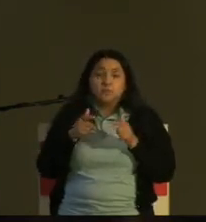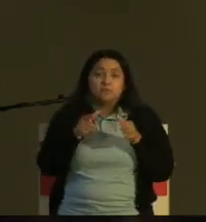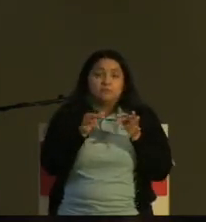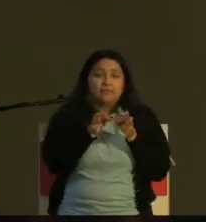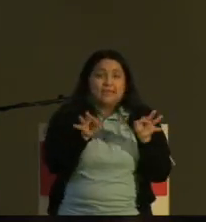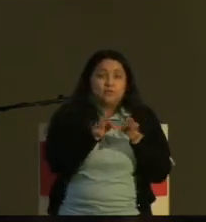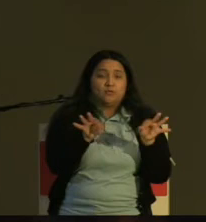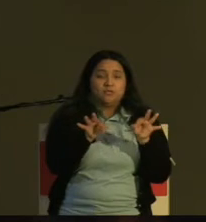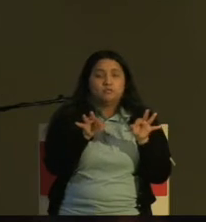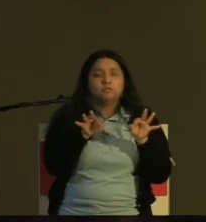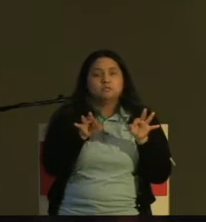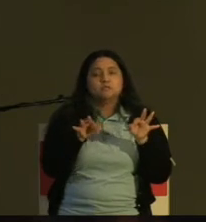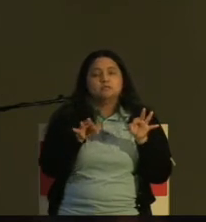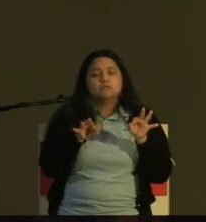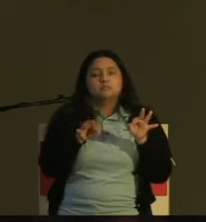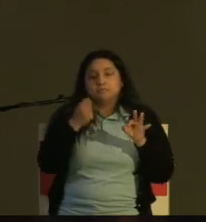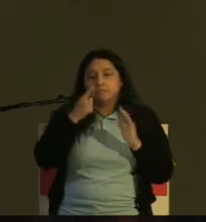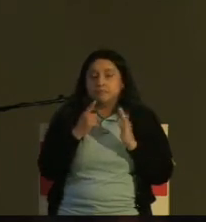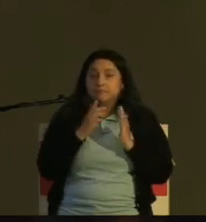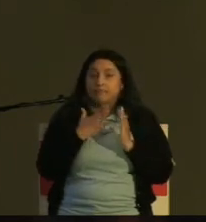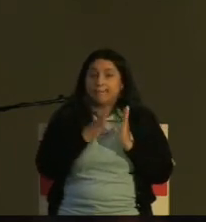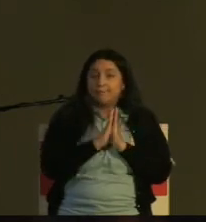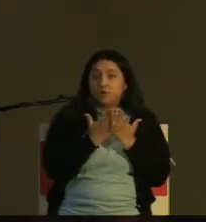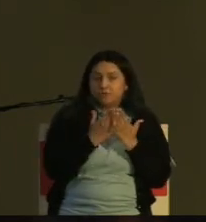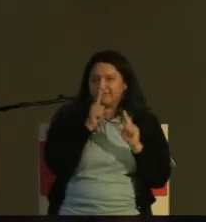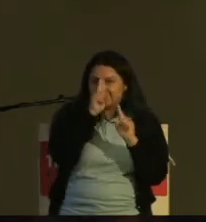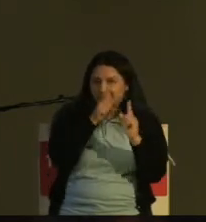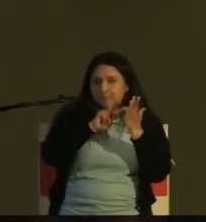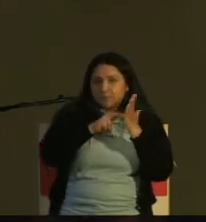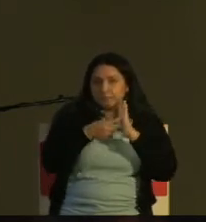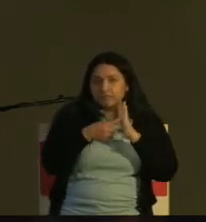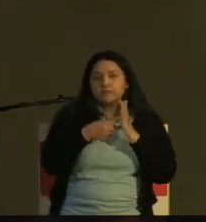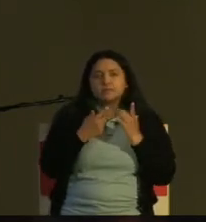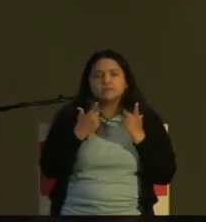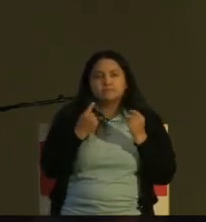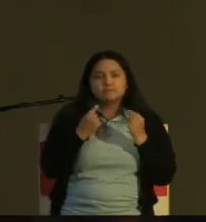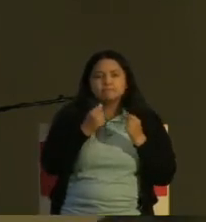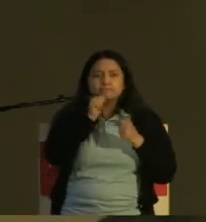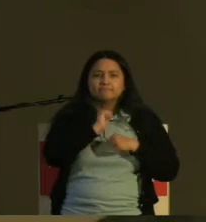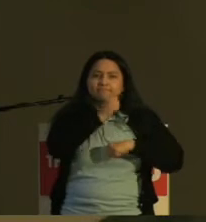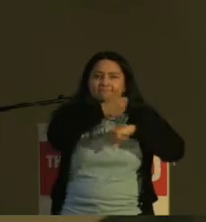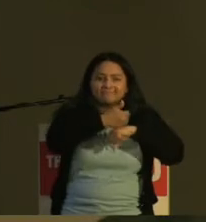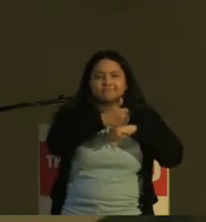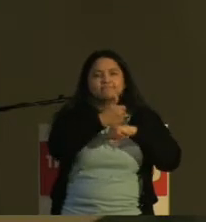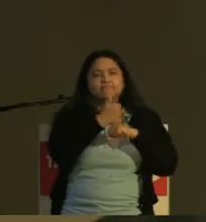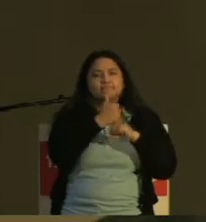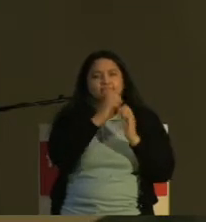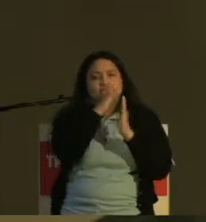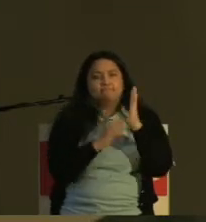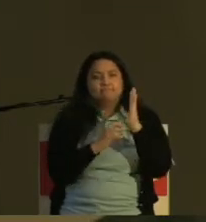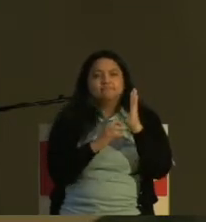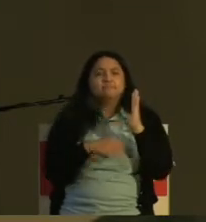occidental, mis libros intento, ¿no?, construirlos de tal modo que sean